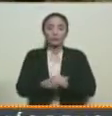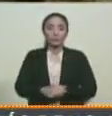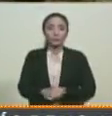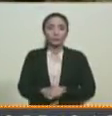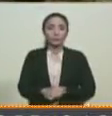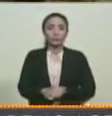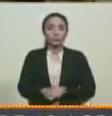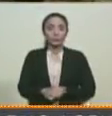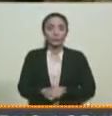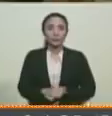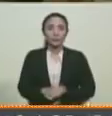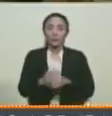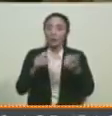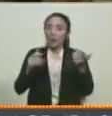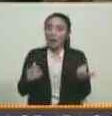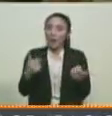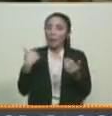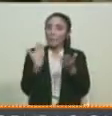Por eso yo le propuse